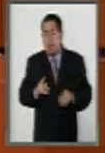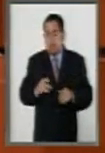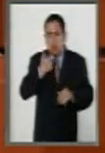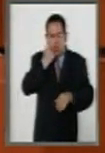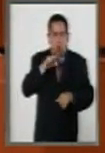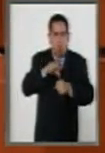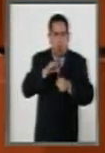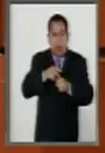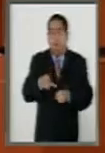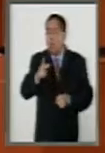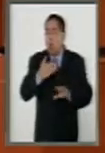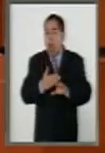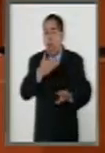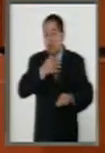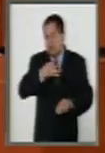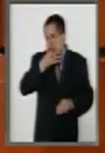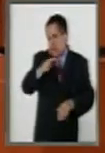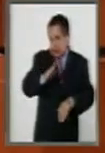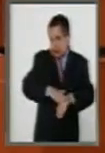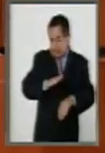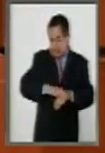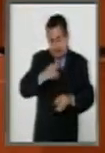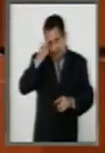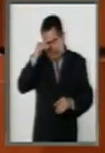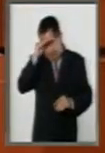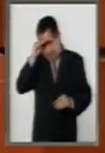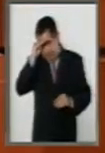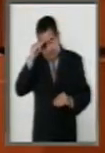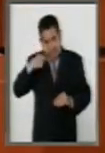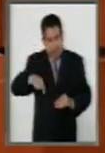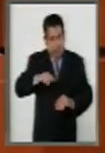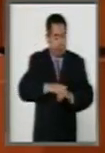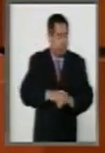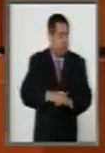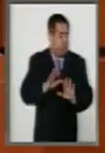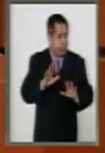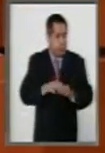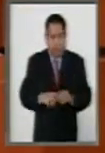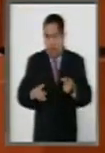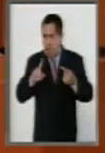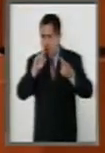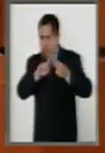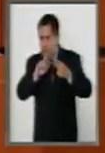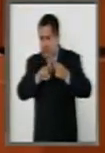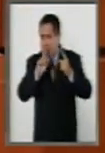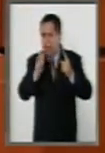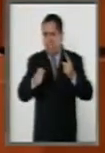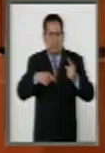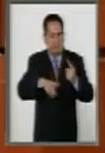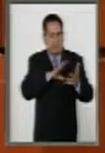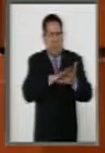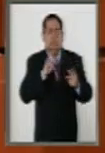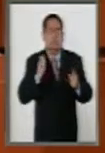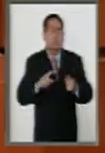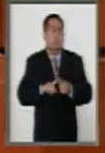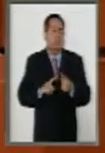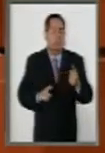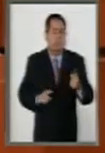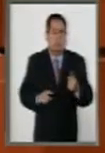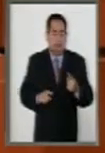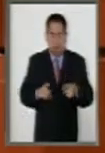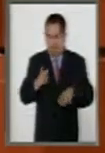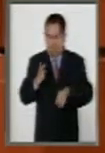una reflexión sobre el sistema penal de nuestro país. La primera de las consideraciones tiene que ver con los fines de la